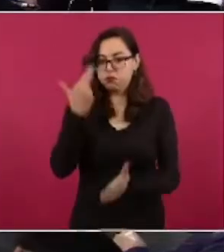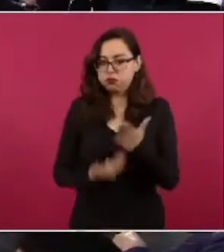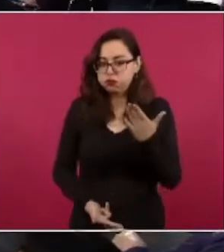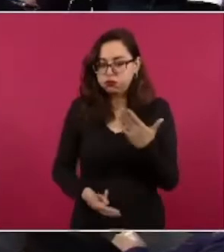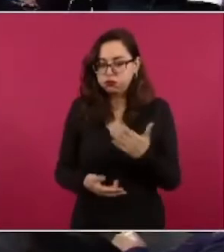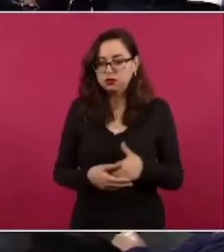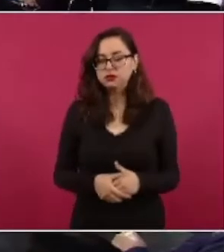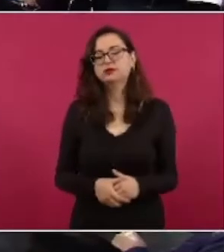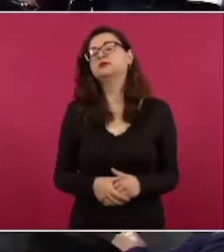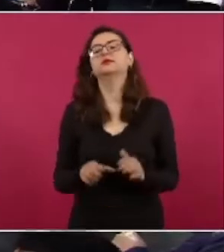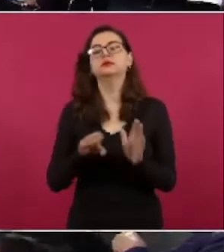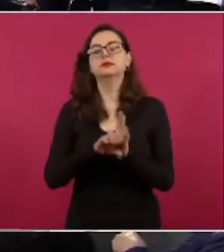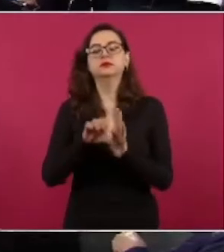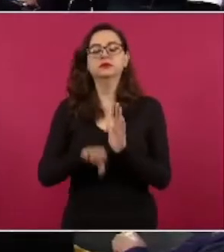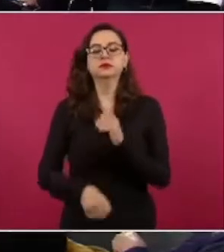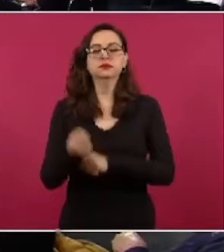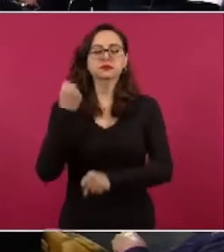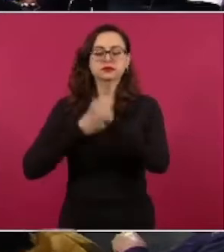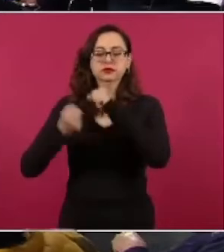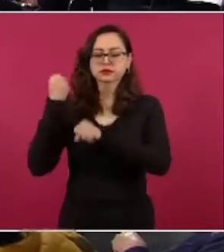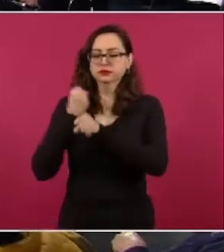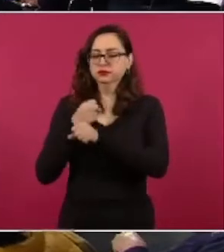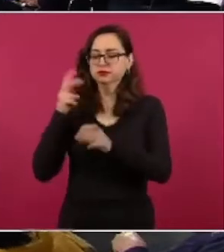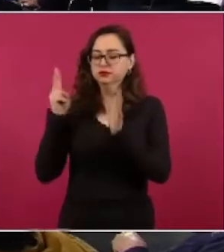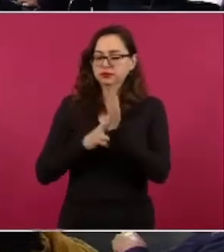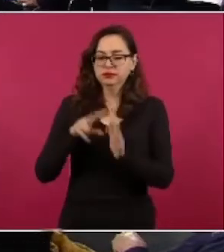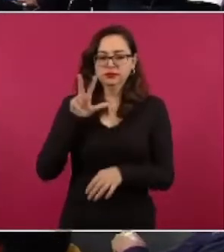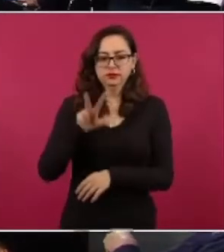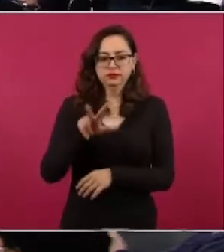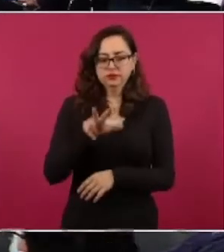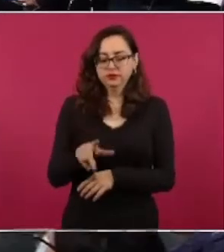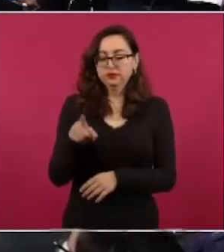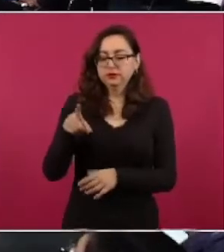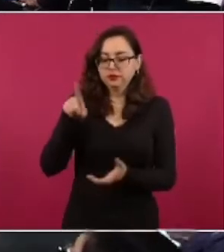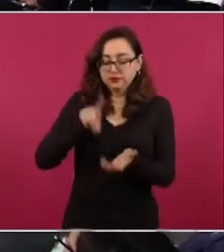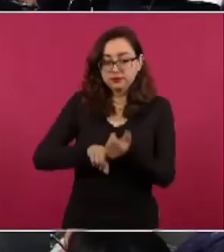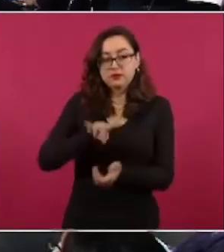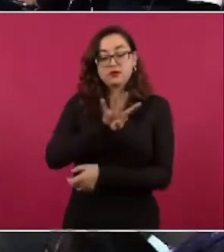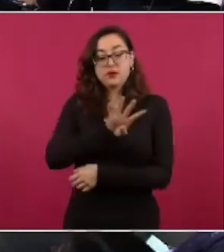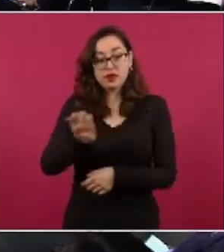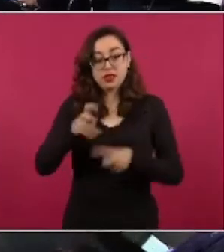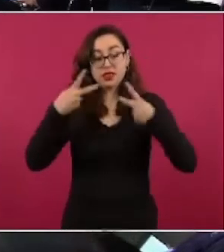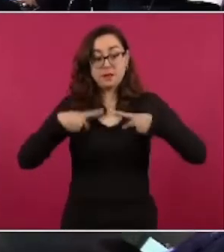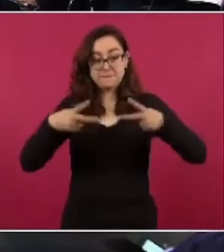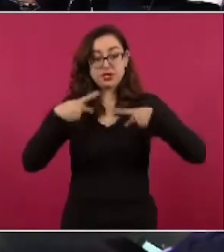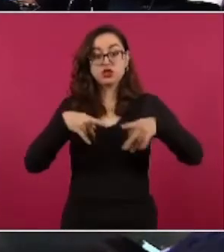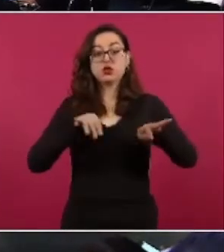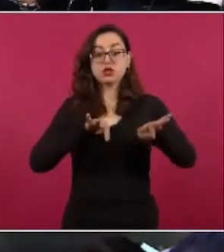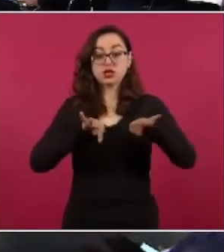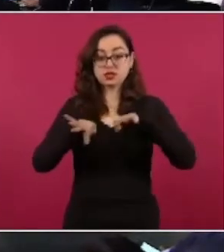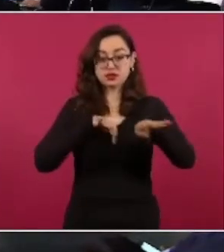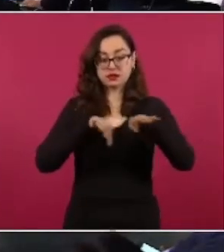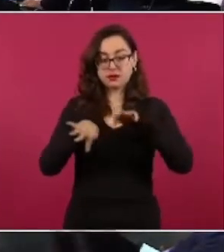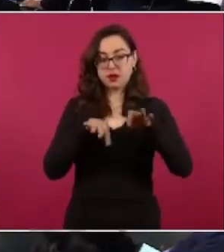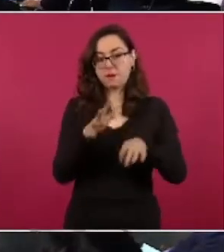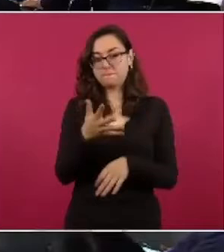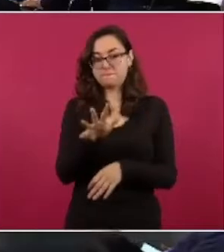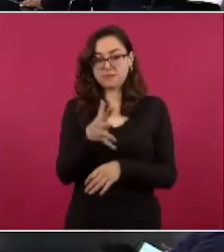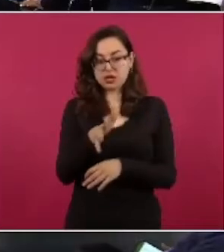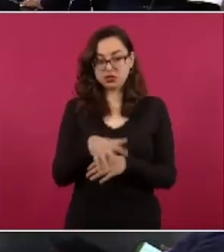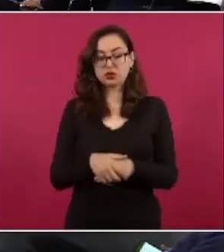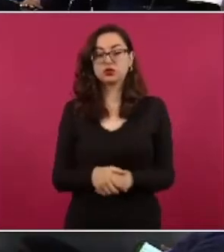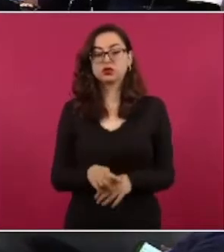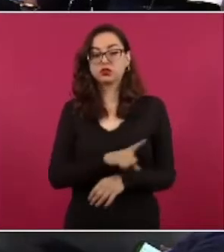a finales del 2018 había en el IEMSS 400 trabajadoras aproximadamente. Para finales